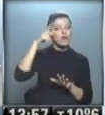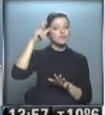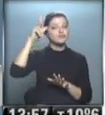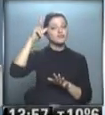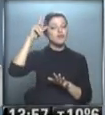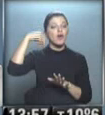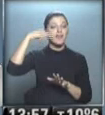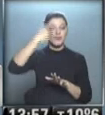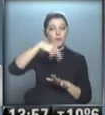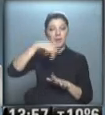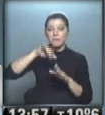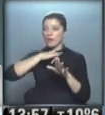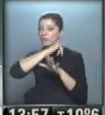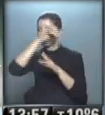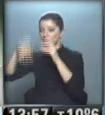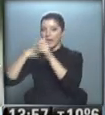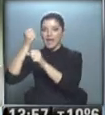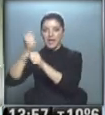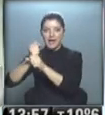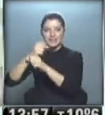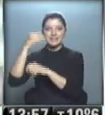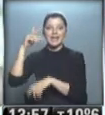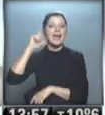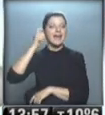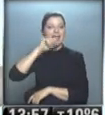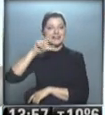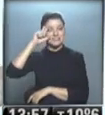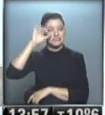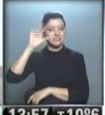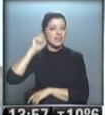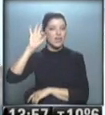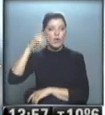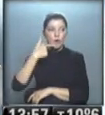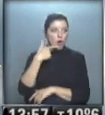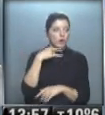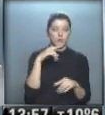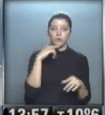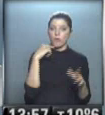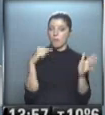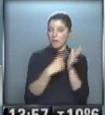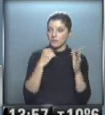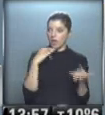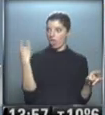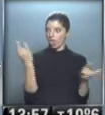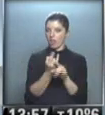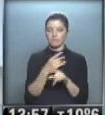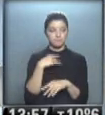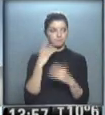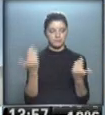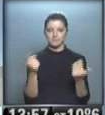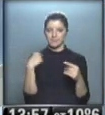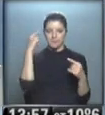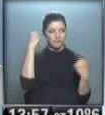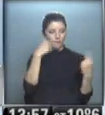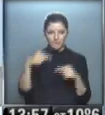depositar o en Gallegos o en usuaya o directamente en la ciudad de Buenos Aires Así que pasa sabes por qué